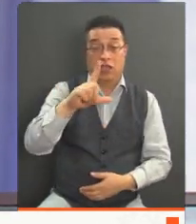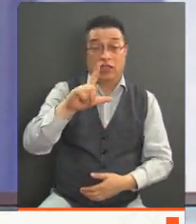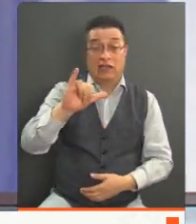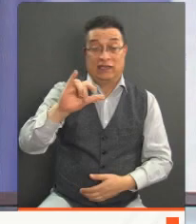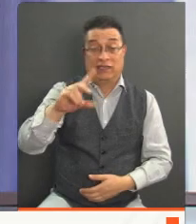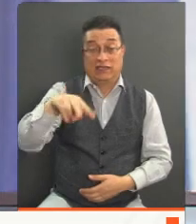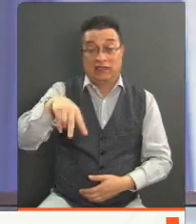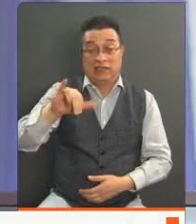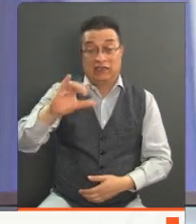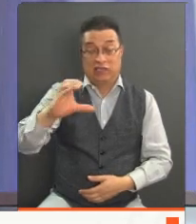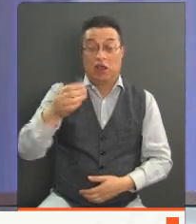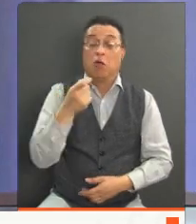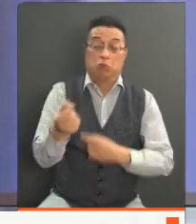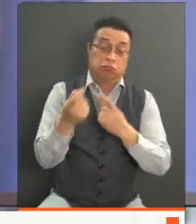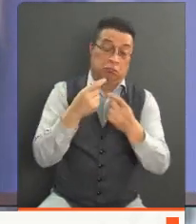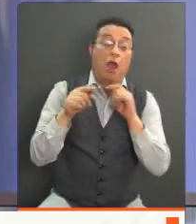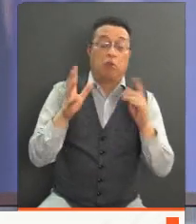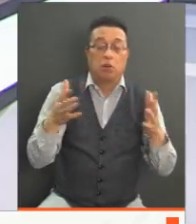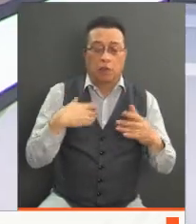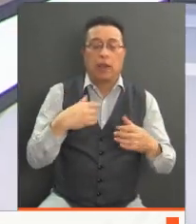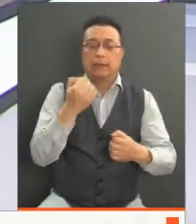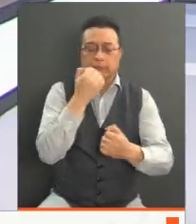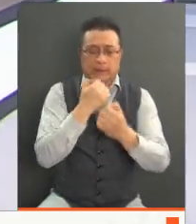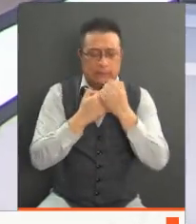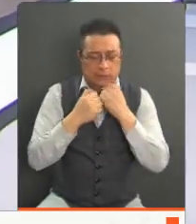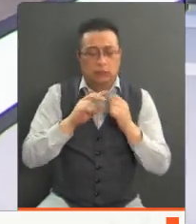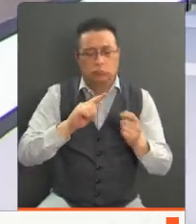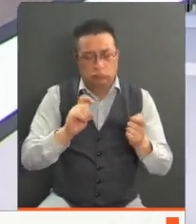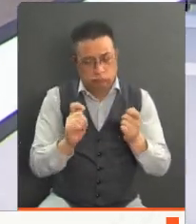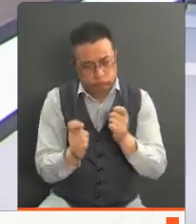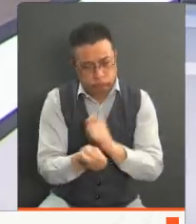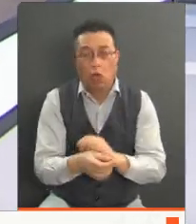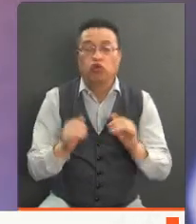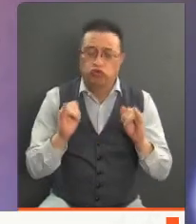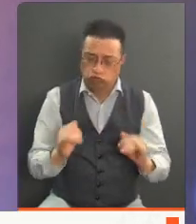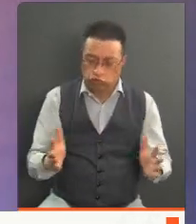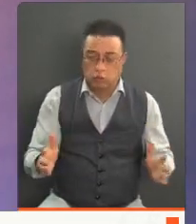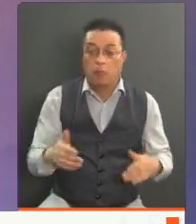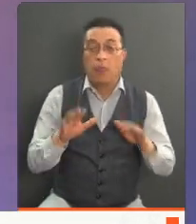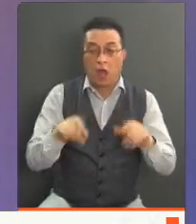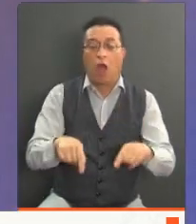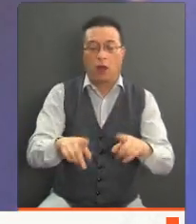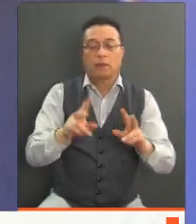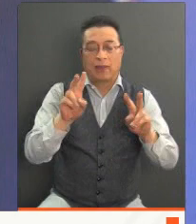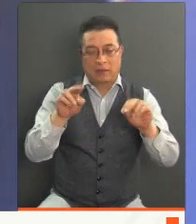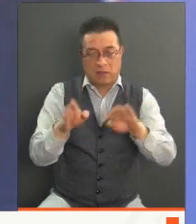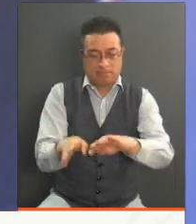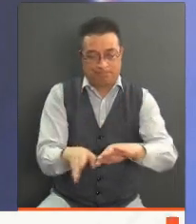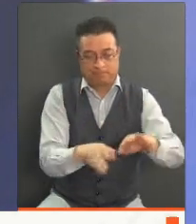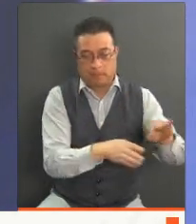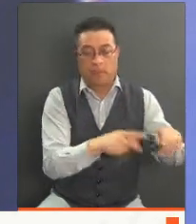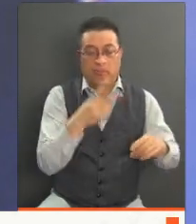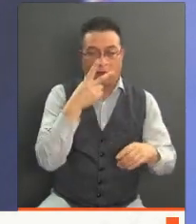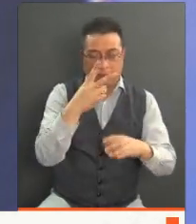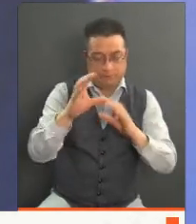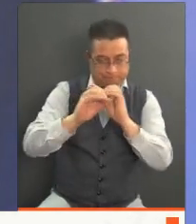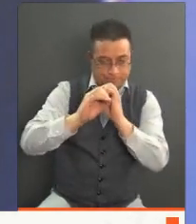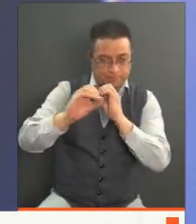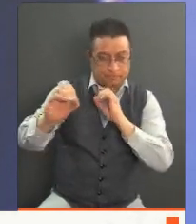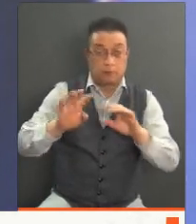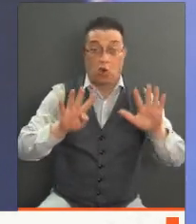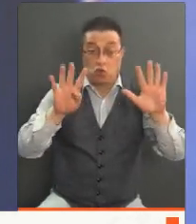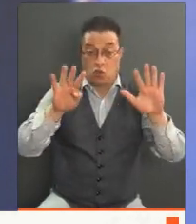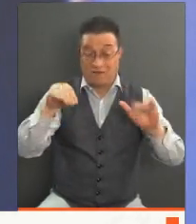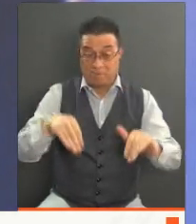esos errores comunicacionales en el tiempo ahora que lo logramos ahora dejando a un lado ese tema y viendo en la proyección 9.000 casos